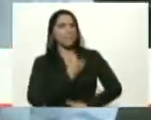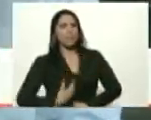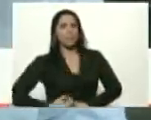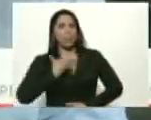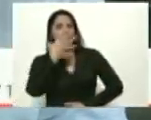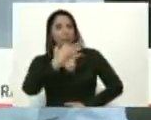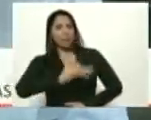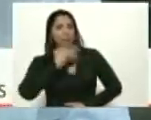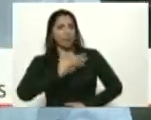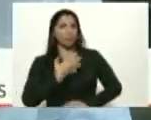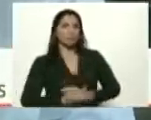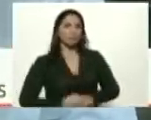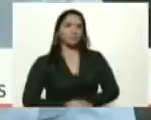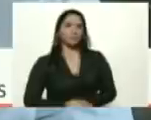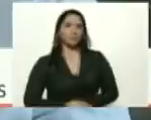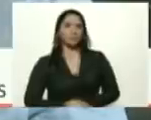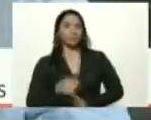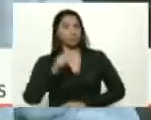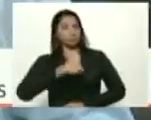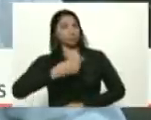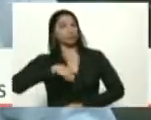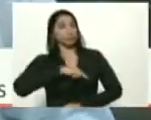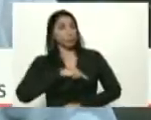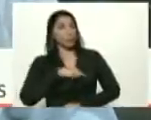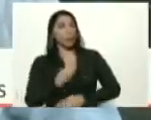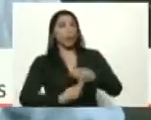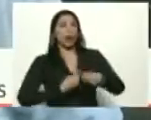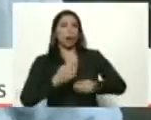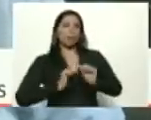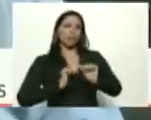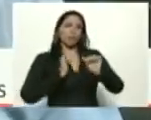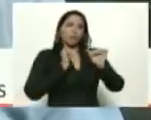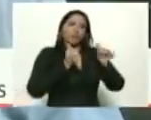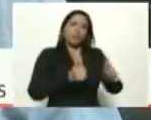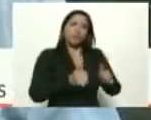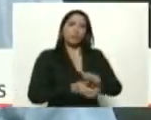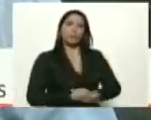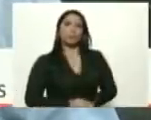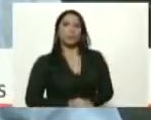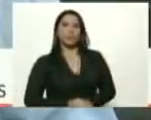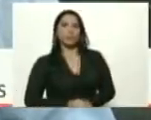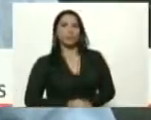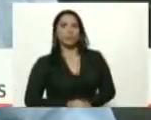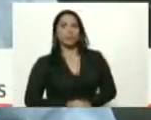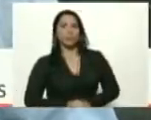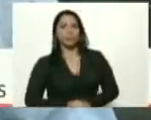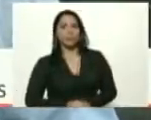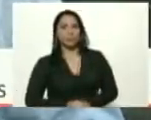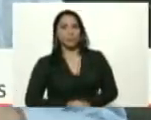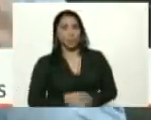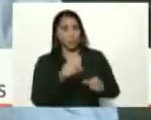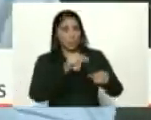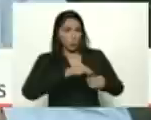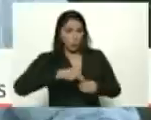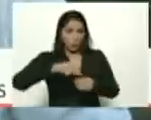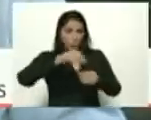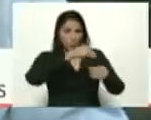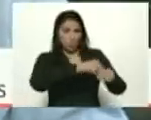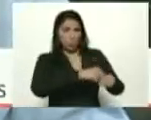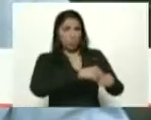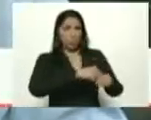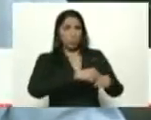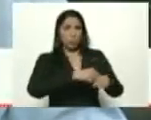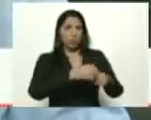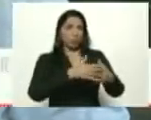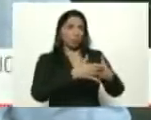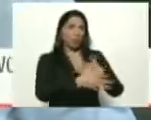todos. Hoy estamos haciendo el inicio formal del ciclo de siembra de la